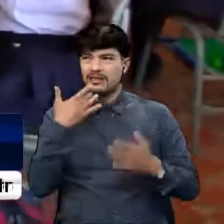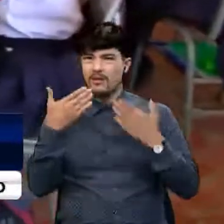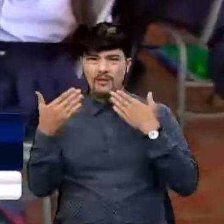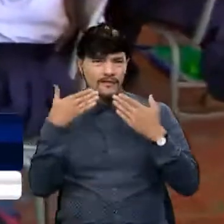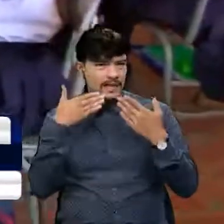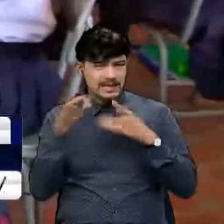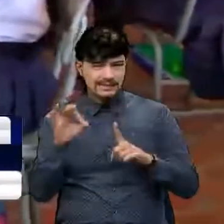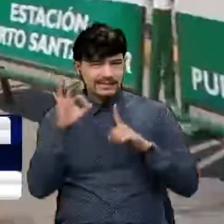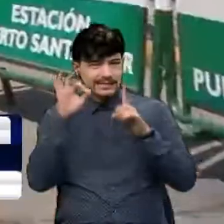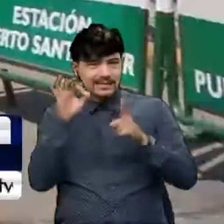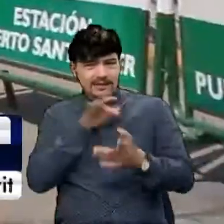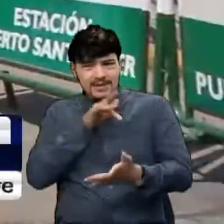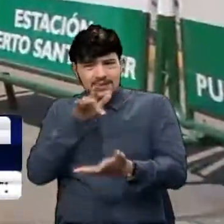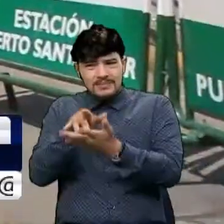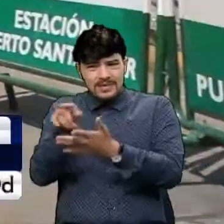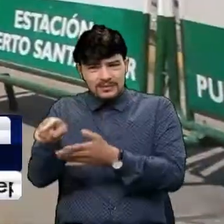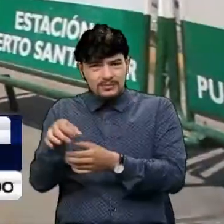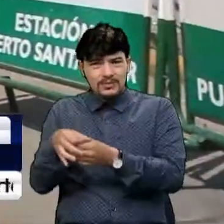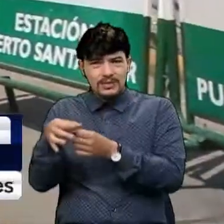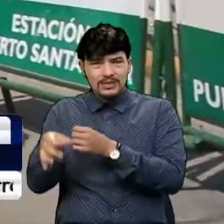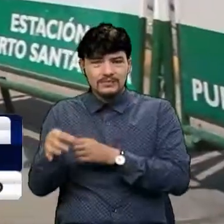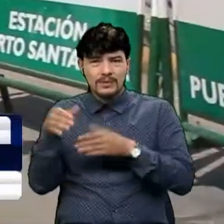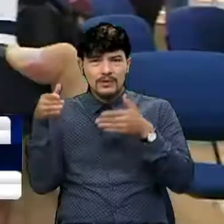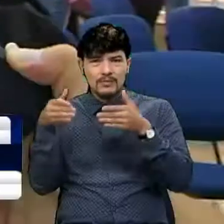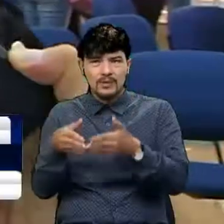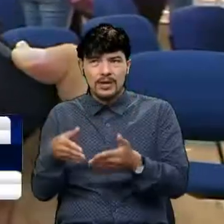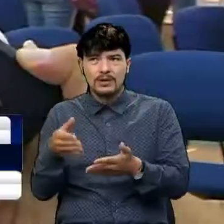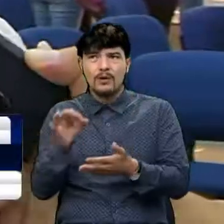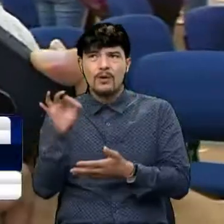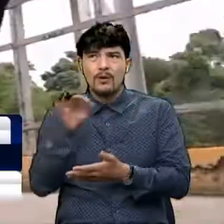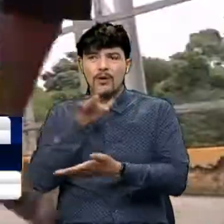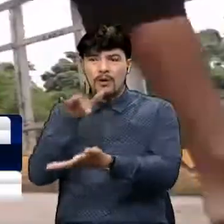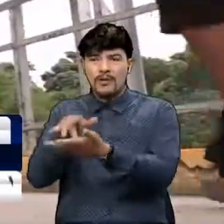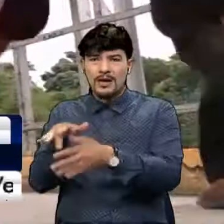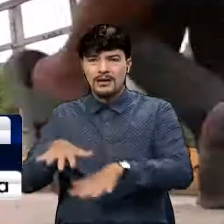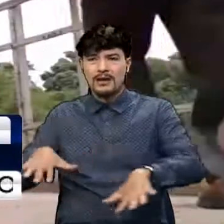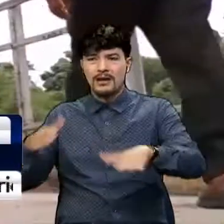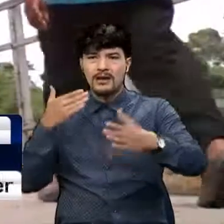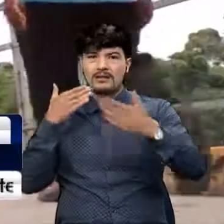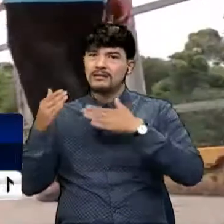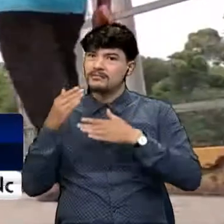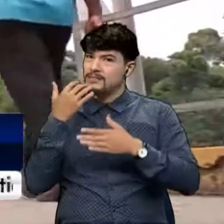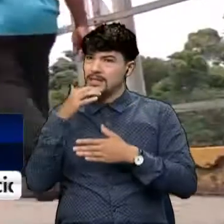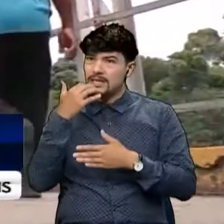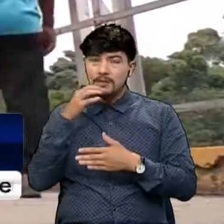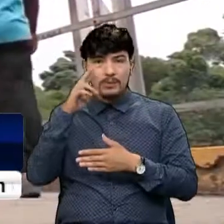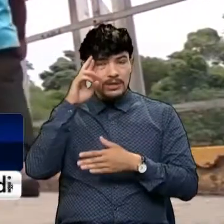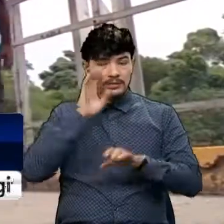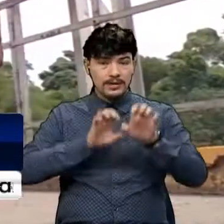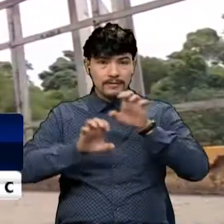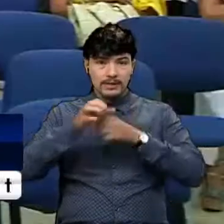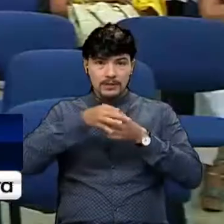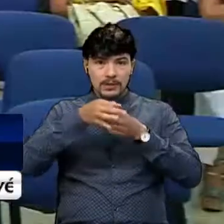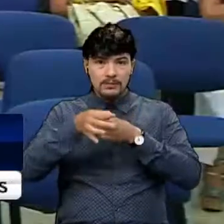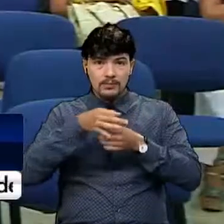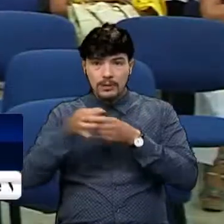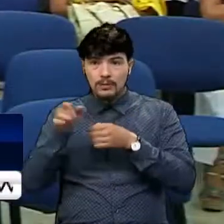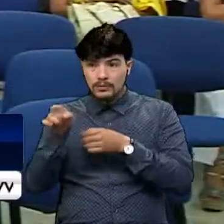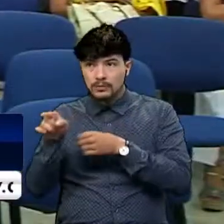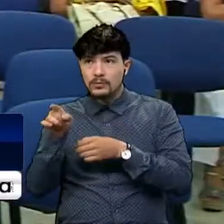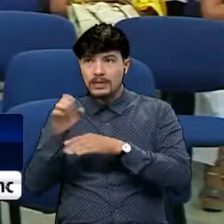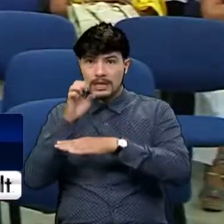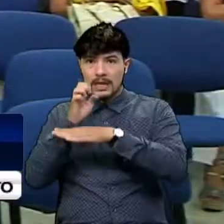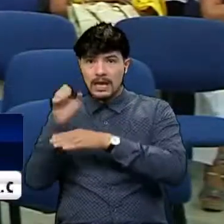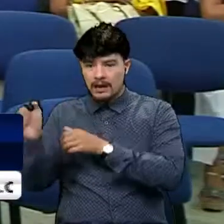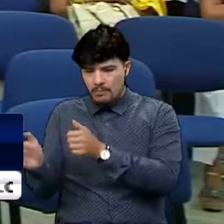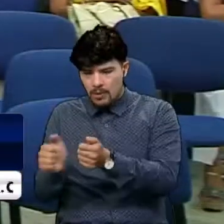confianza de regresar al municipio de Puerto, de regresar a la zona rural. La Defensoría del Pueblo está acompañando todo el proceso. Y